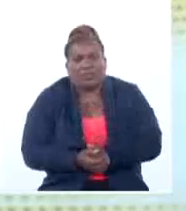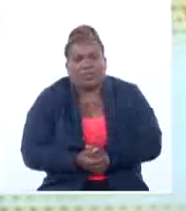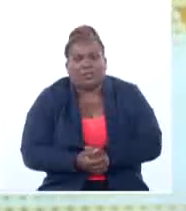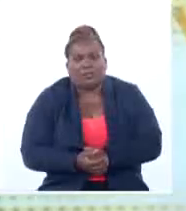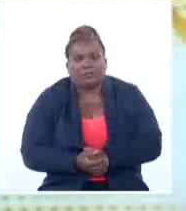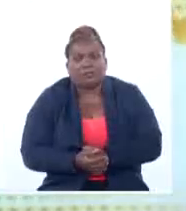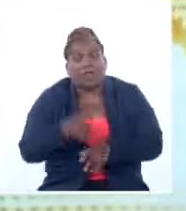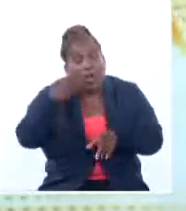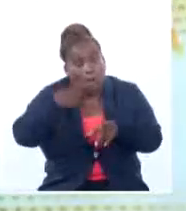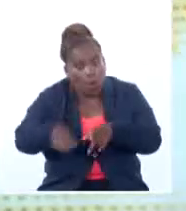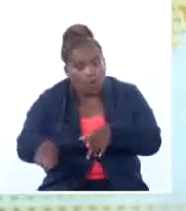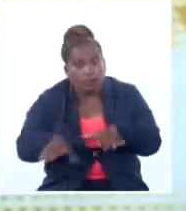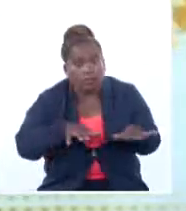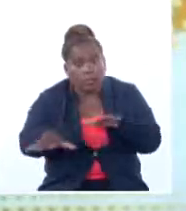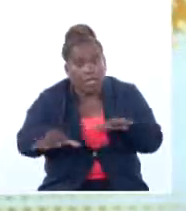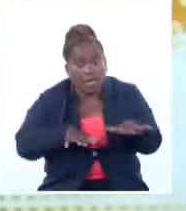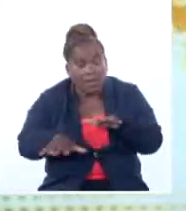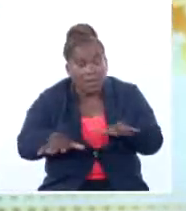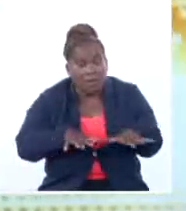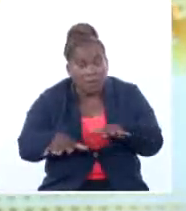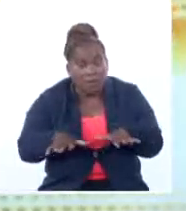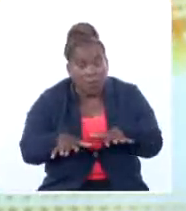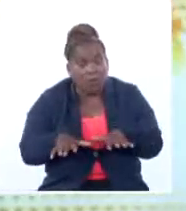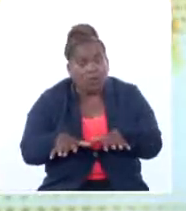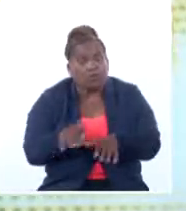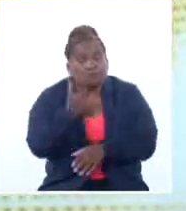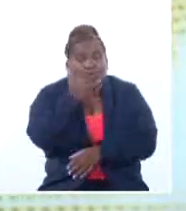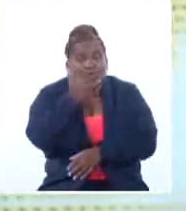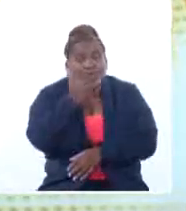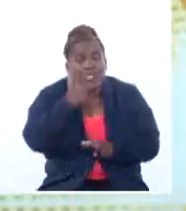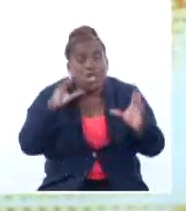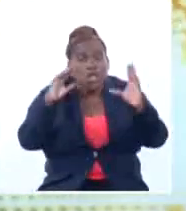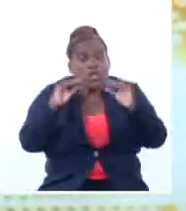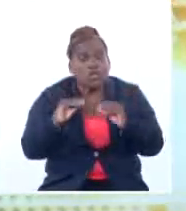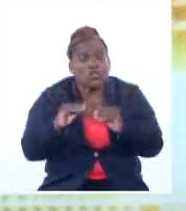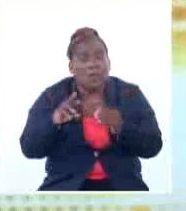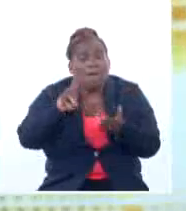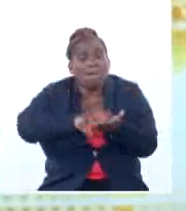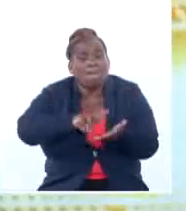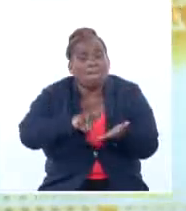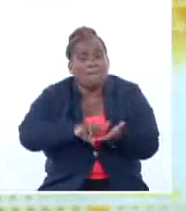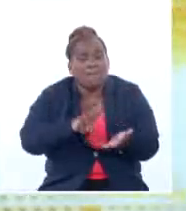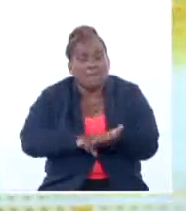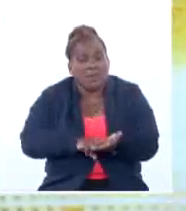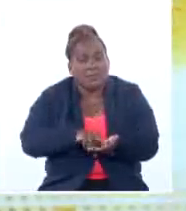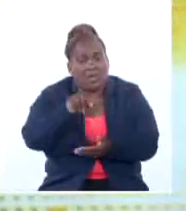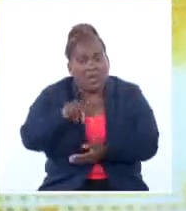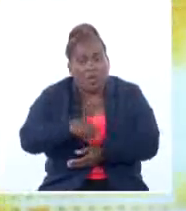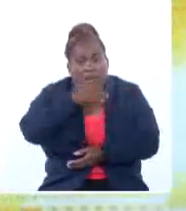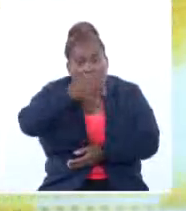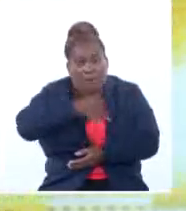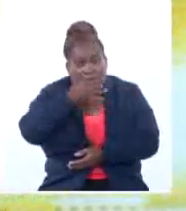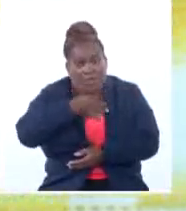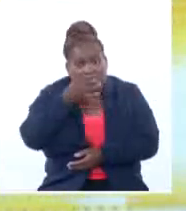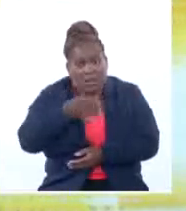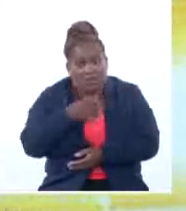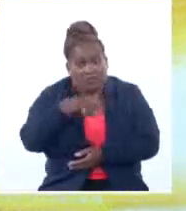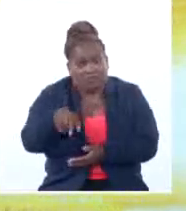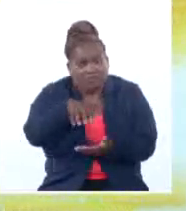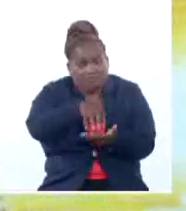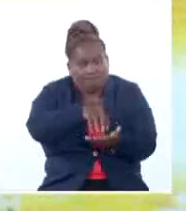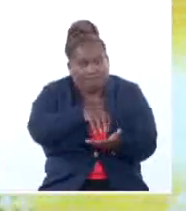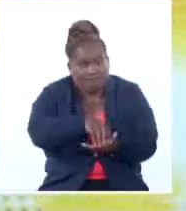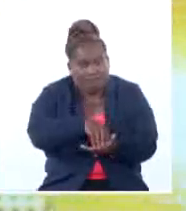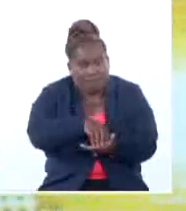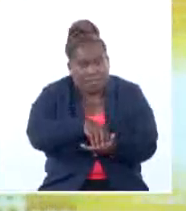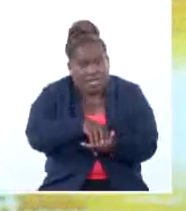Y otro terremoto vuelve a ser noticia trágica. Ocurrió en la noche del martes y hoy se informaron los detalles. Esta vez su epicentro tuvo lugar